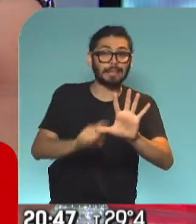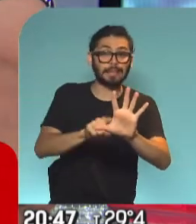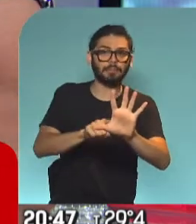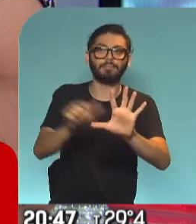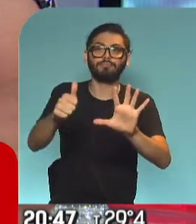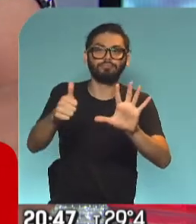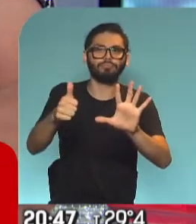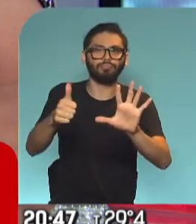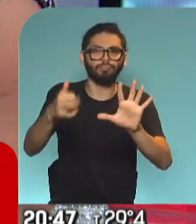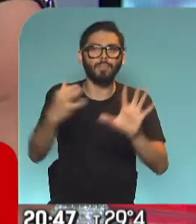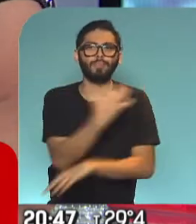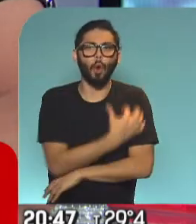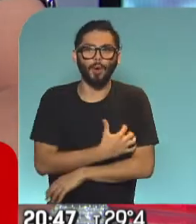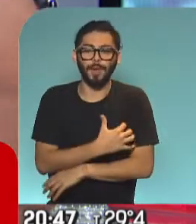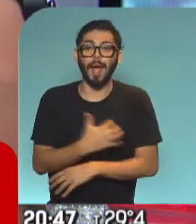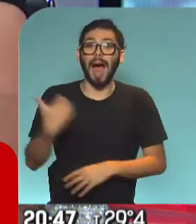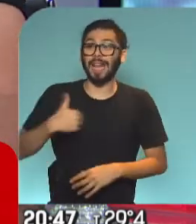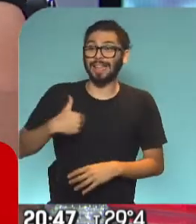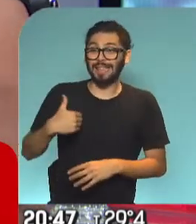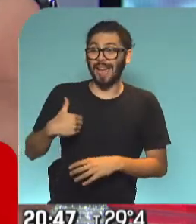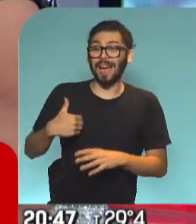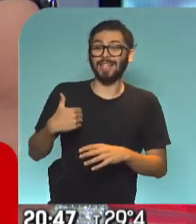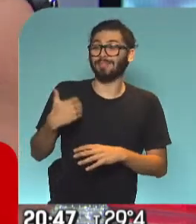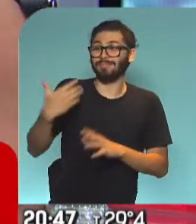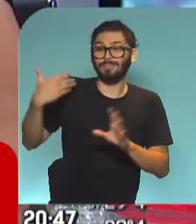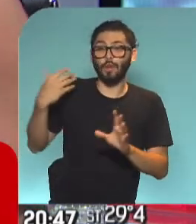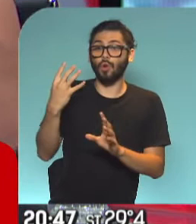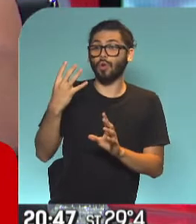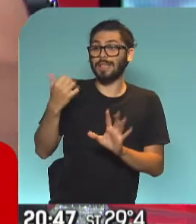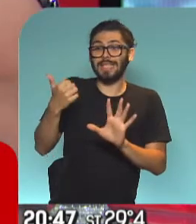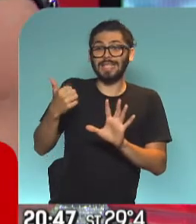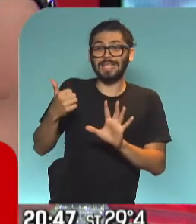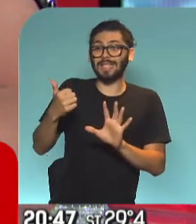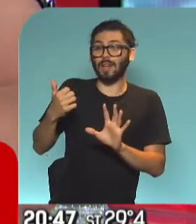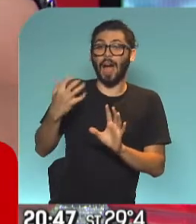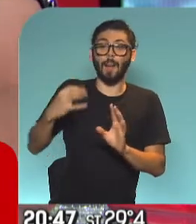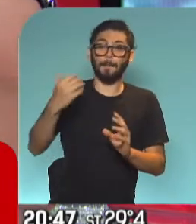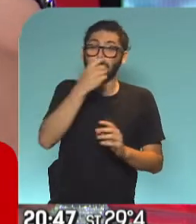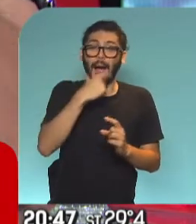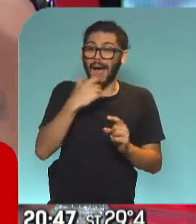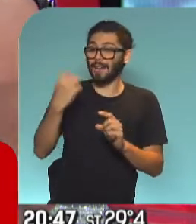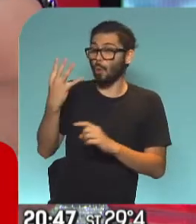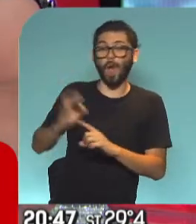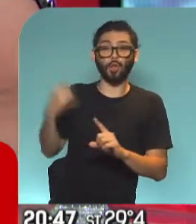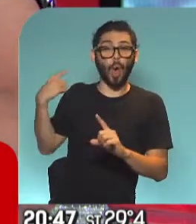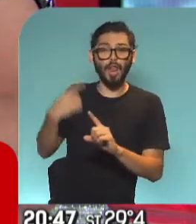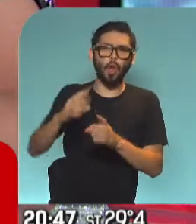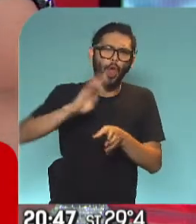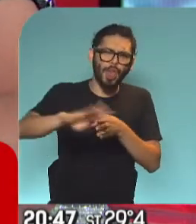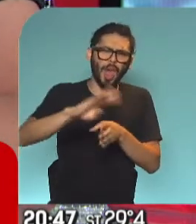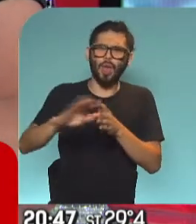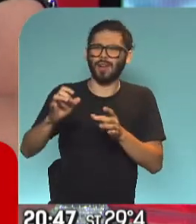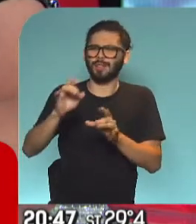60 meses cinco años los cuatro años de gobierno de más de punta a punta una crisis total endeudamiento de